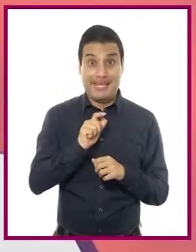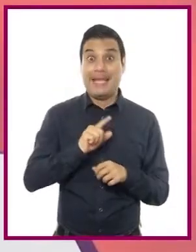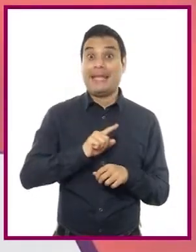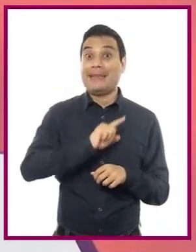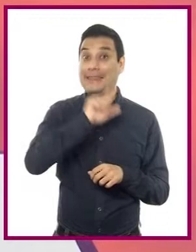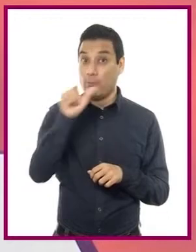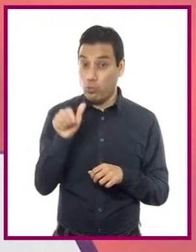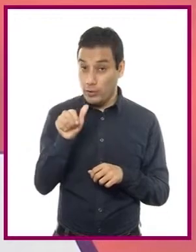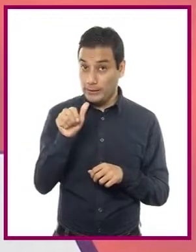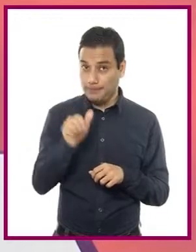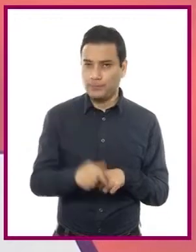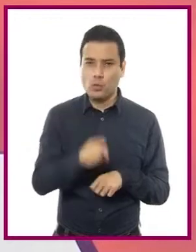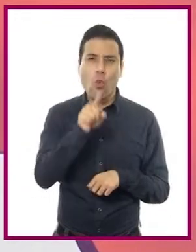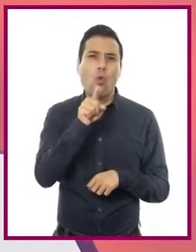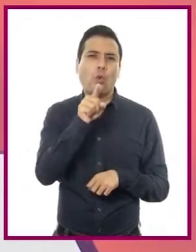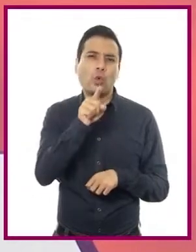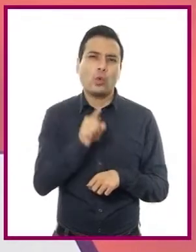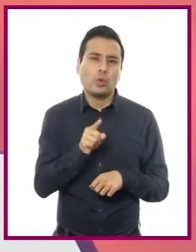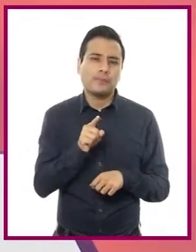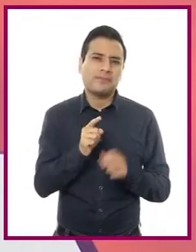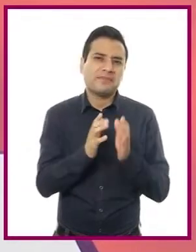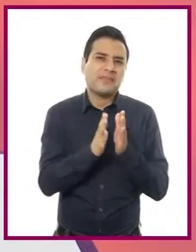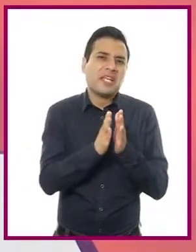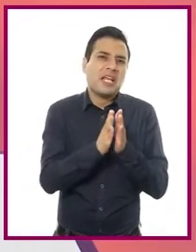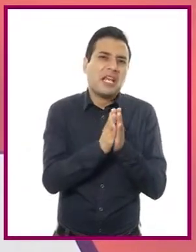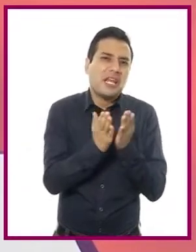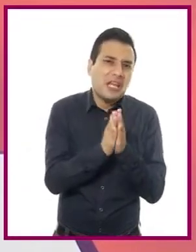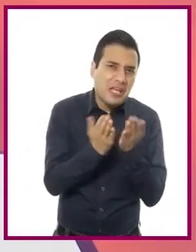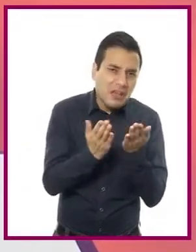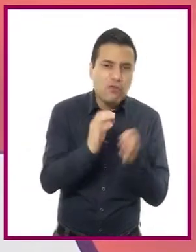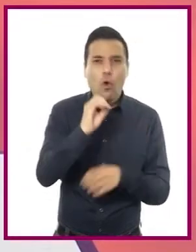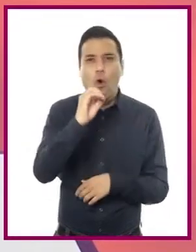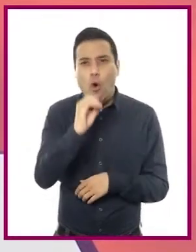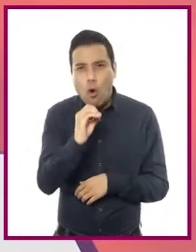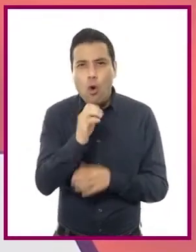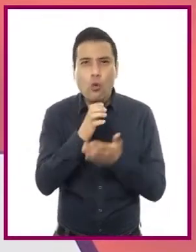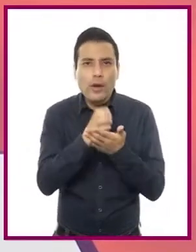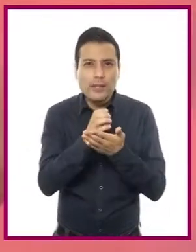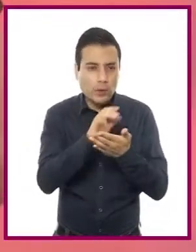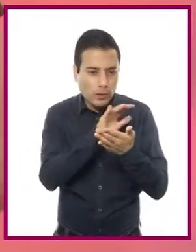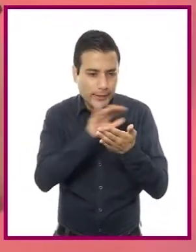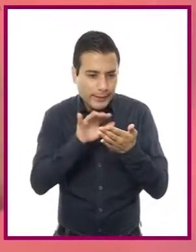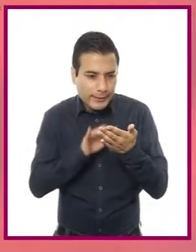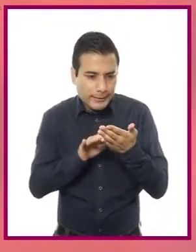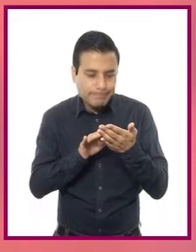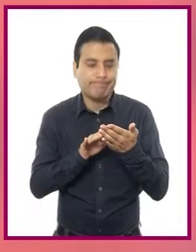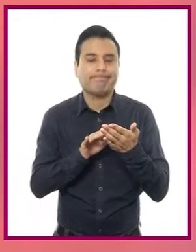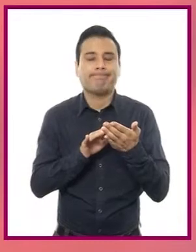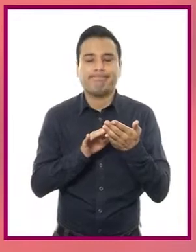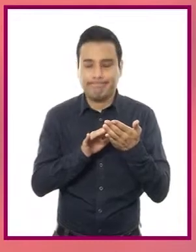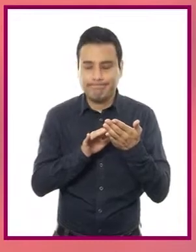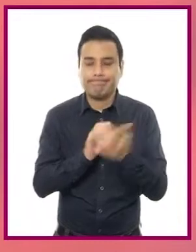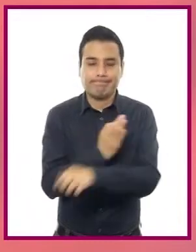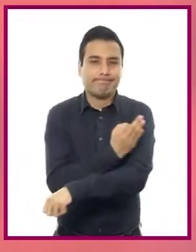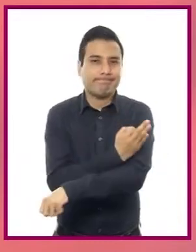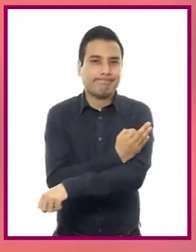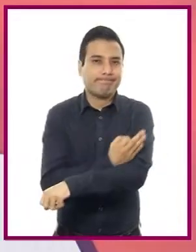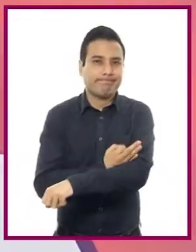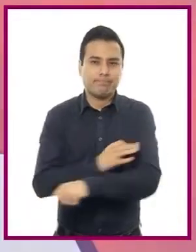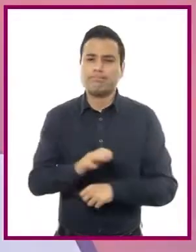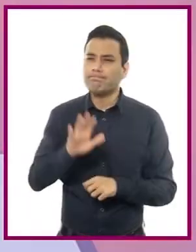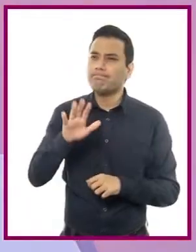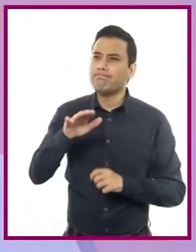las podrán resolver al momento de consultar su libro de texto y revisar sus apuntes. Enrique, ¿alguna